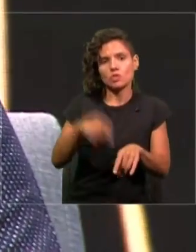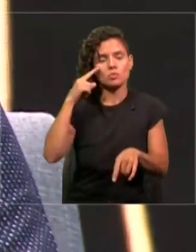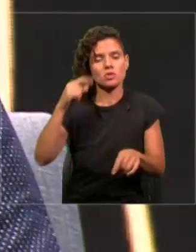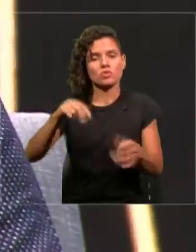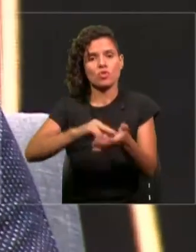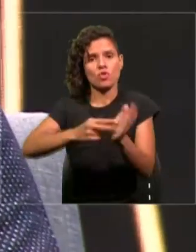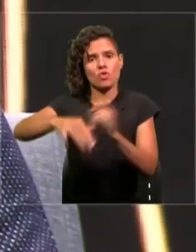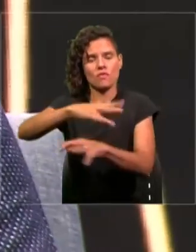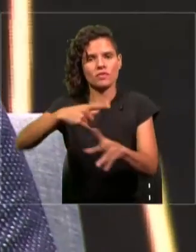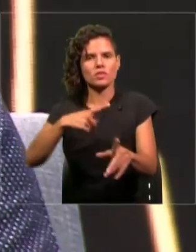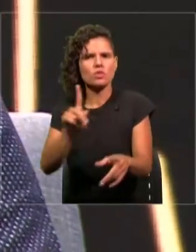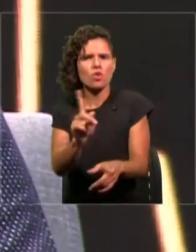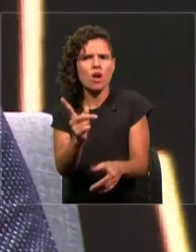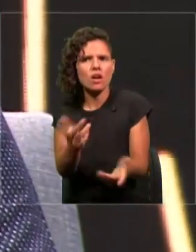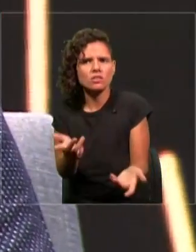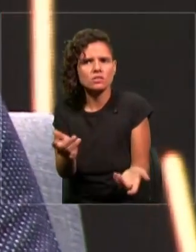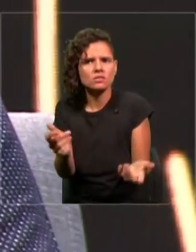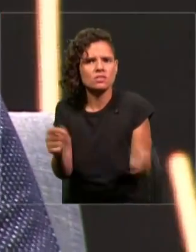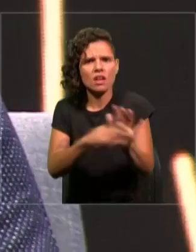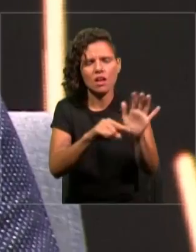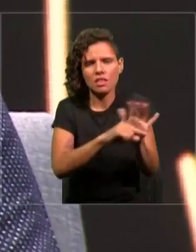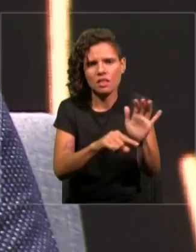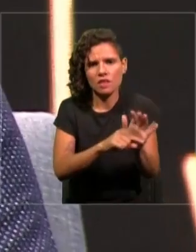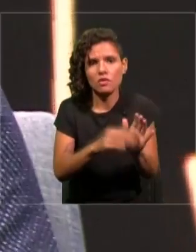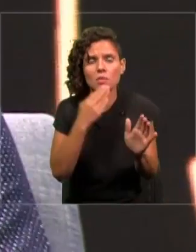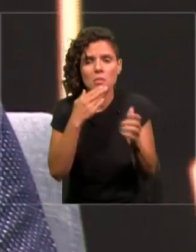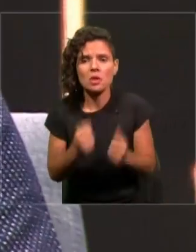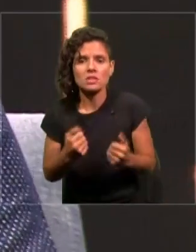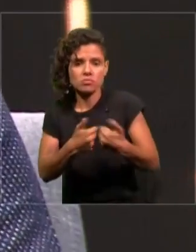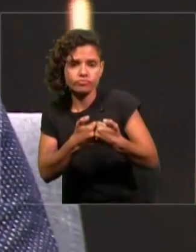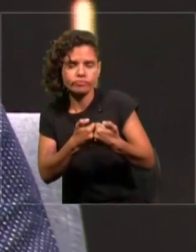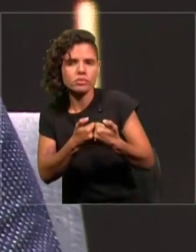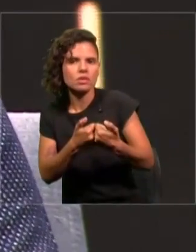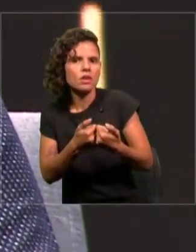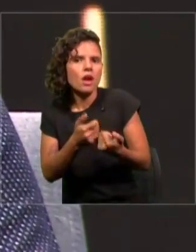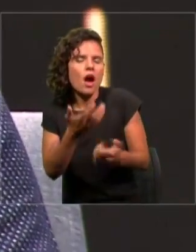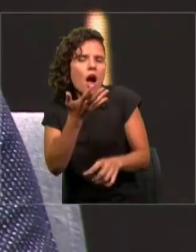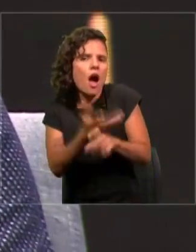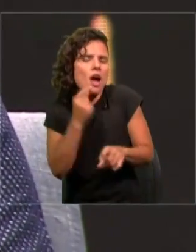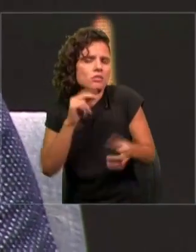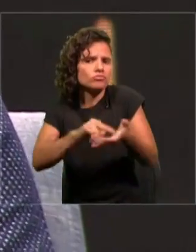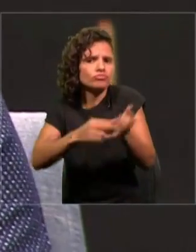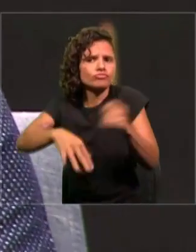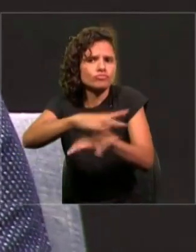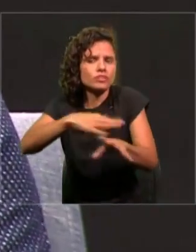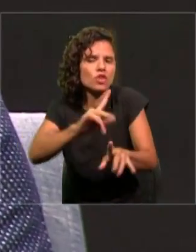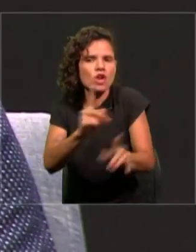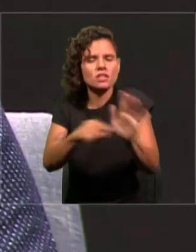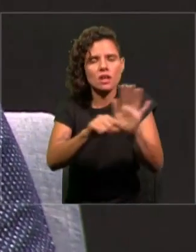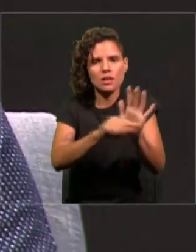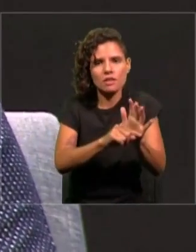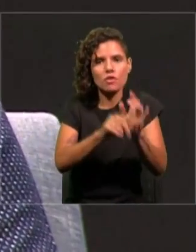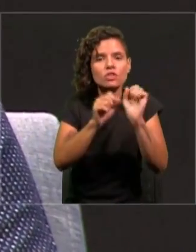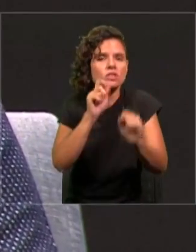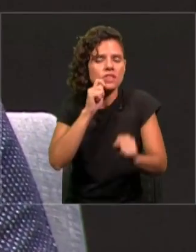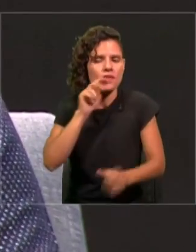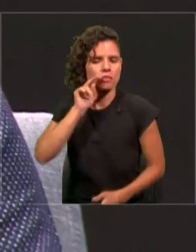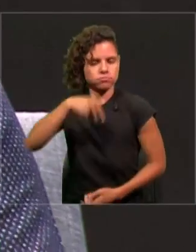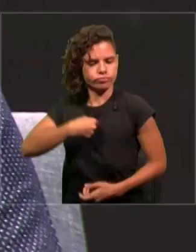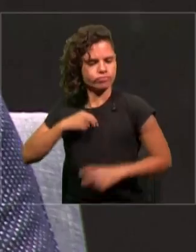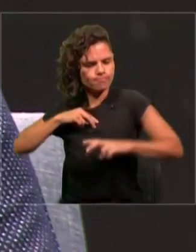¿no? Incluso hasta las relaciones de pareja no son negativos, son momentos de examinarse también en ese momento. Y esto es lo que está generando la